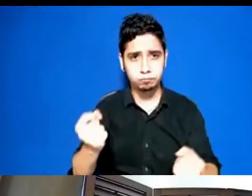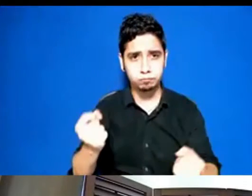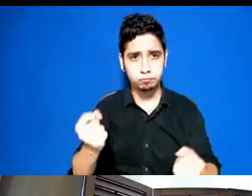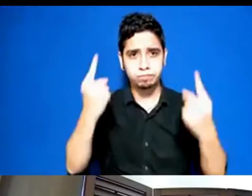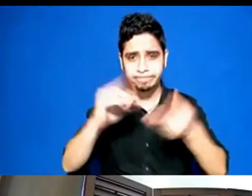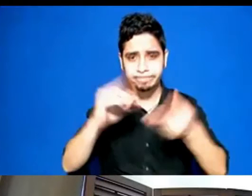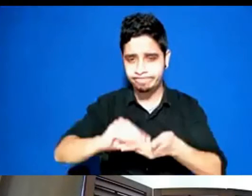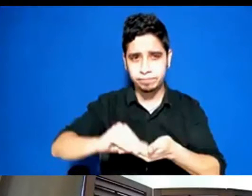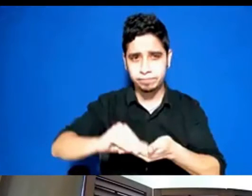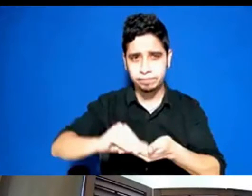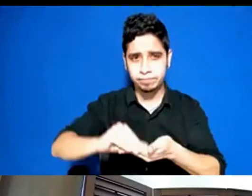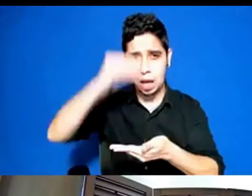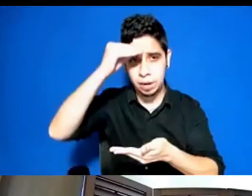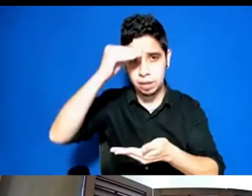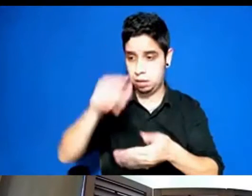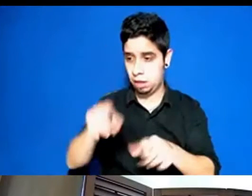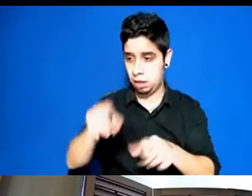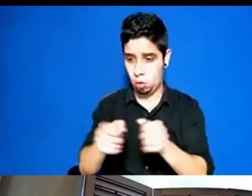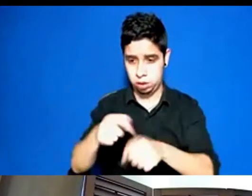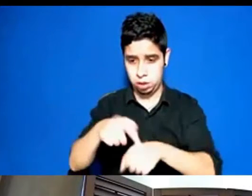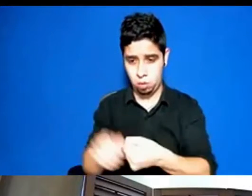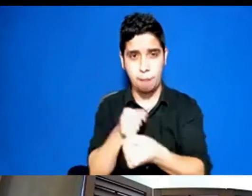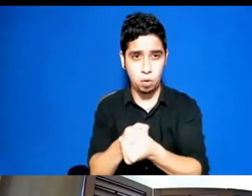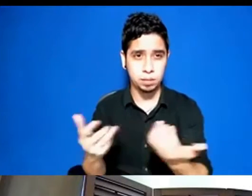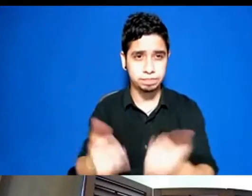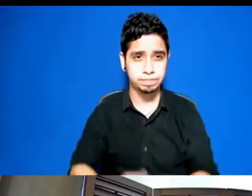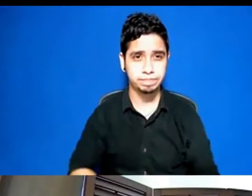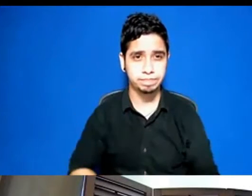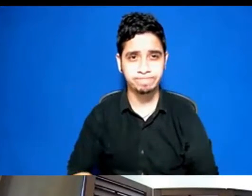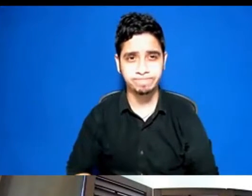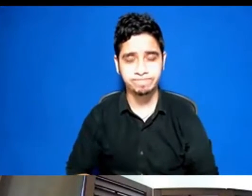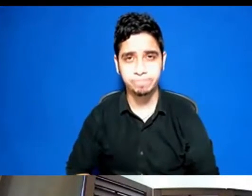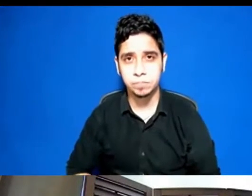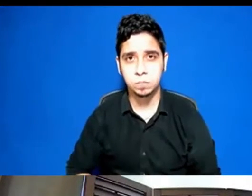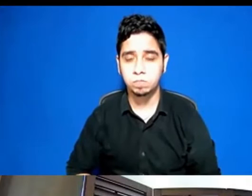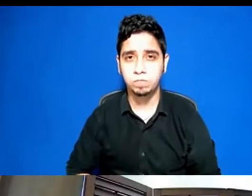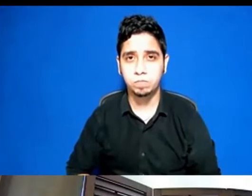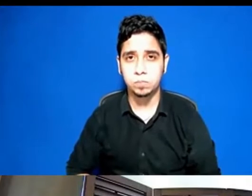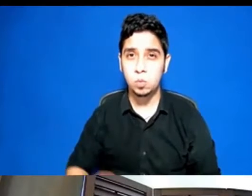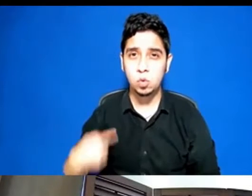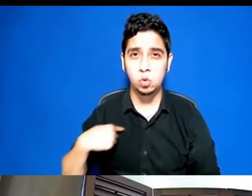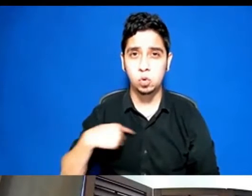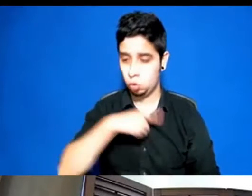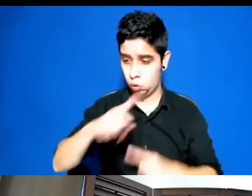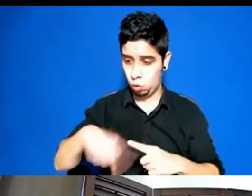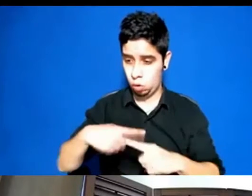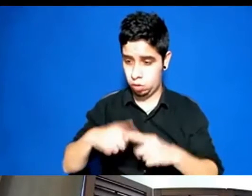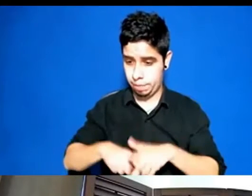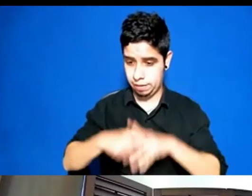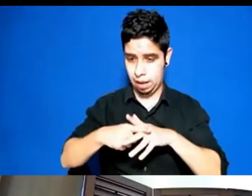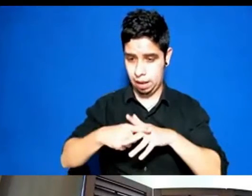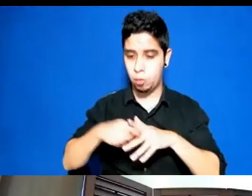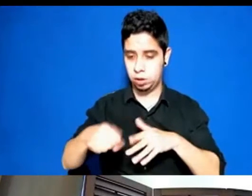y colabora. Exacto. Nosotros, pues, cuando comenzamos esto, pensábamos